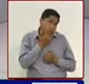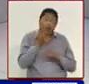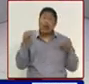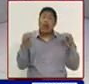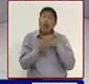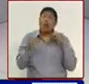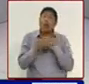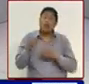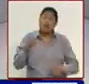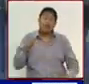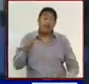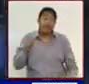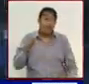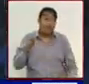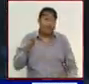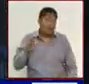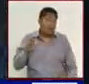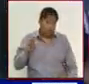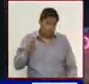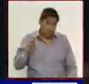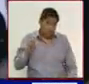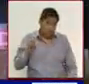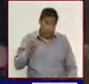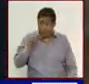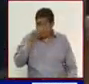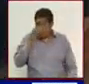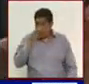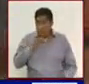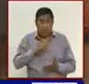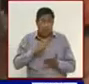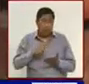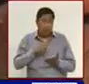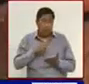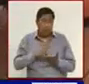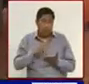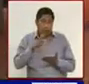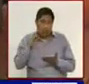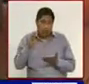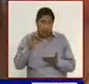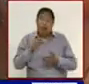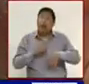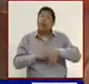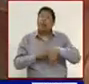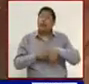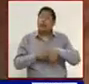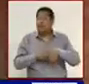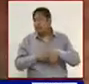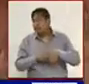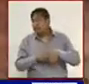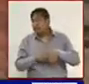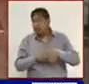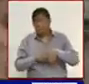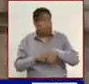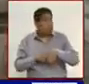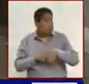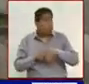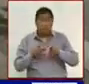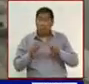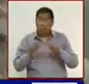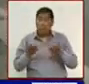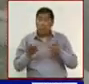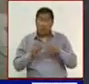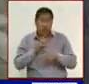Avenida Arce, Miriam, tú lo decías bien, inmediaciones del Ministerio de Educación. A esta hora de la noche ya no hay tampoco resguardo